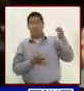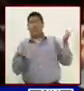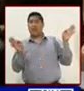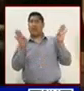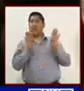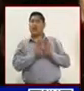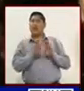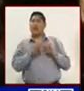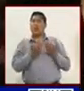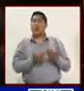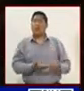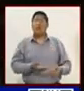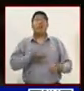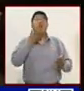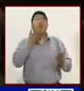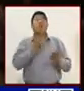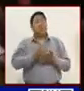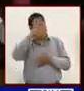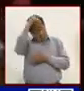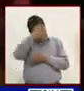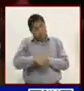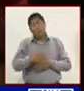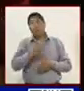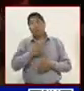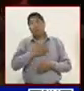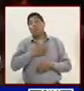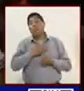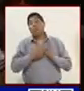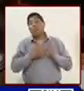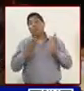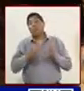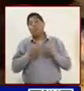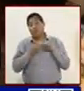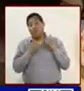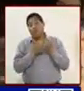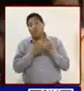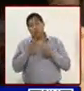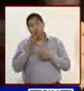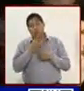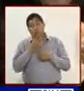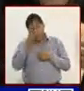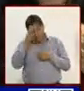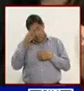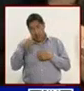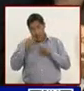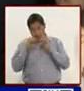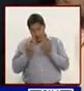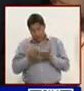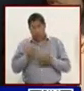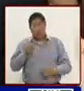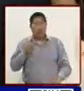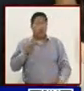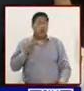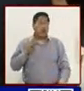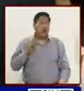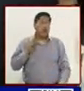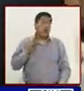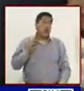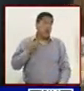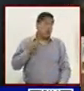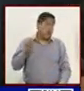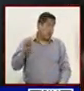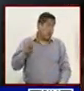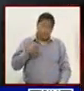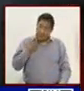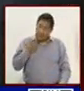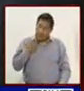cierre del colegio? Buenas noches, bienvenida a Bolivisión. Buenas noches, yo soy la representante de la Asociación de Padres de Familia del Colegio Loreto. Lo que nos han indicado